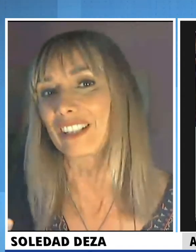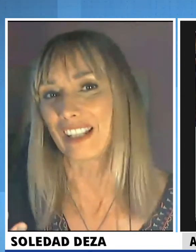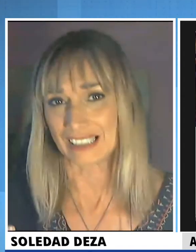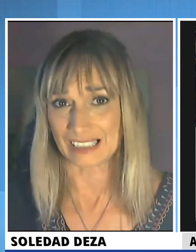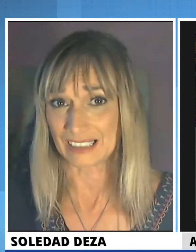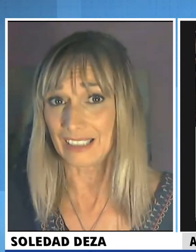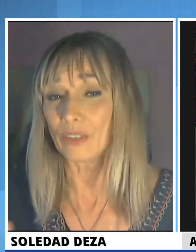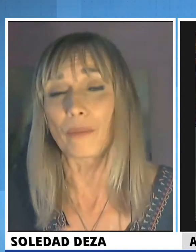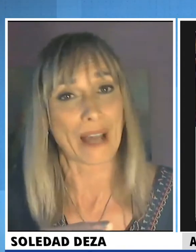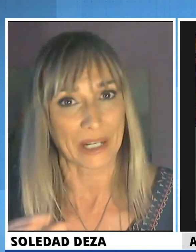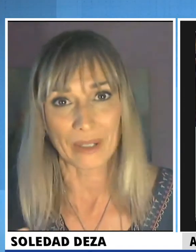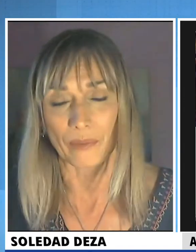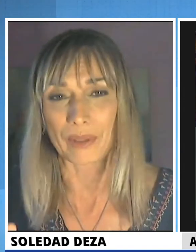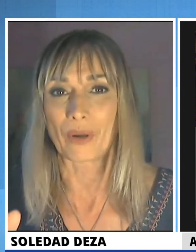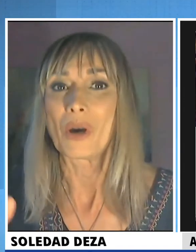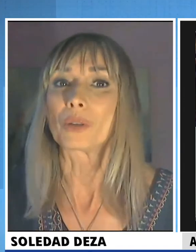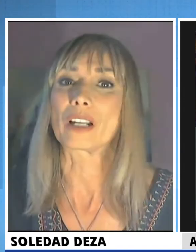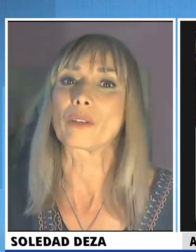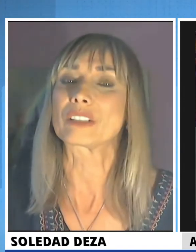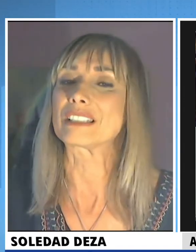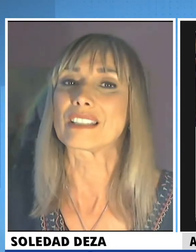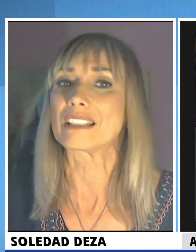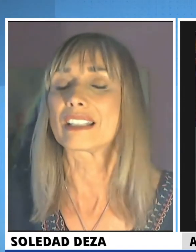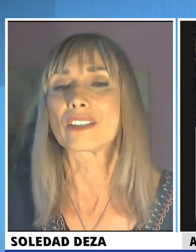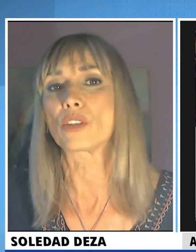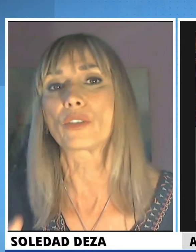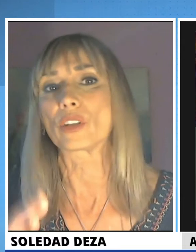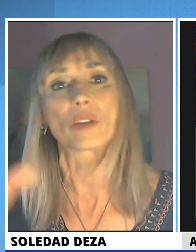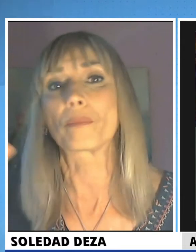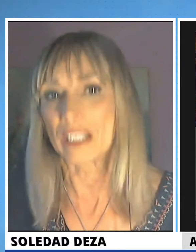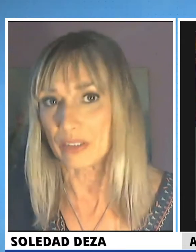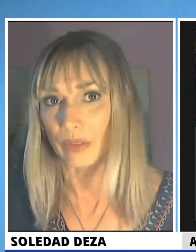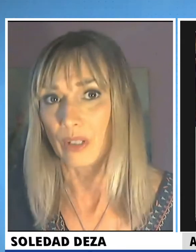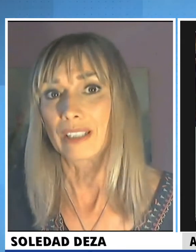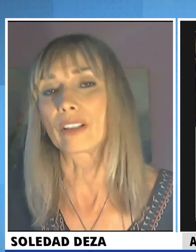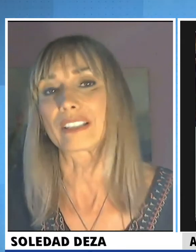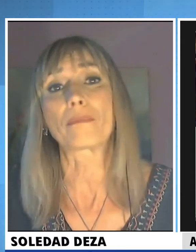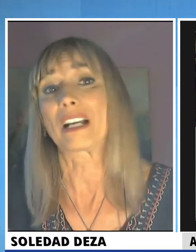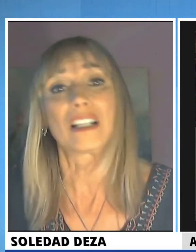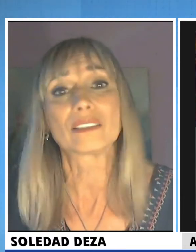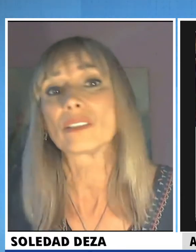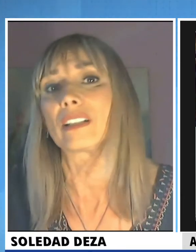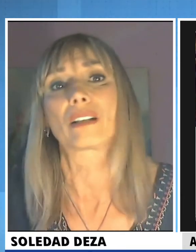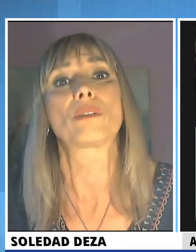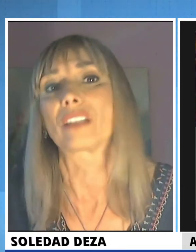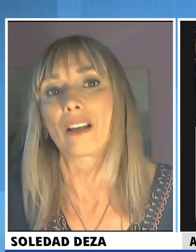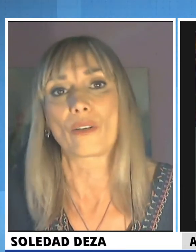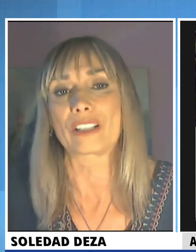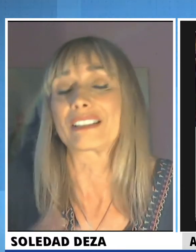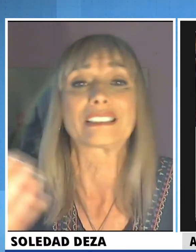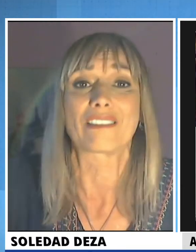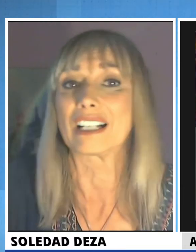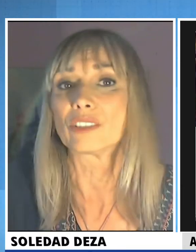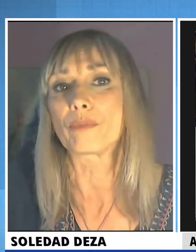está necesitando, bárbaro, pero otra cosa si ella dice yo no lo quiero preso, quiero que siga pagándole la cuota o que